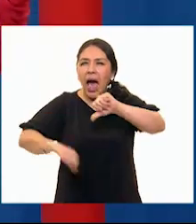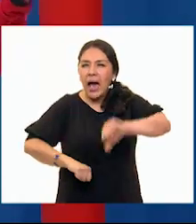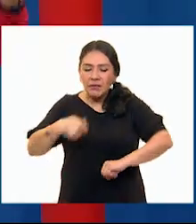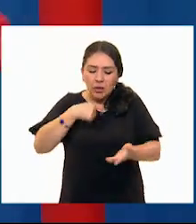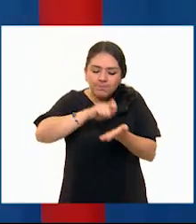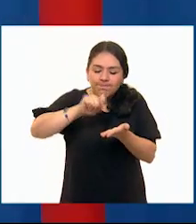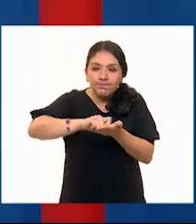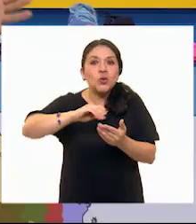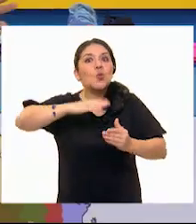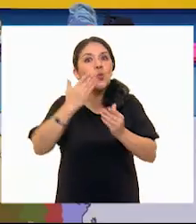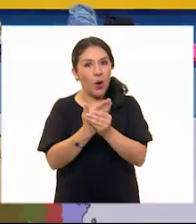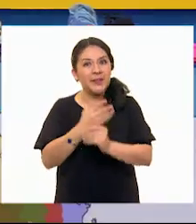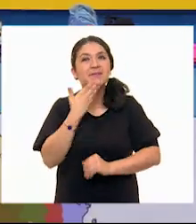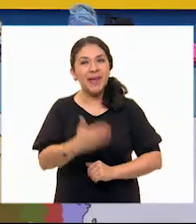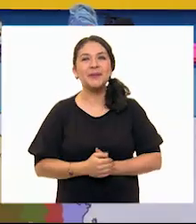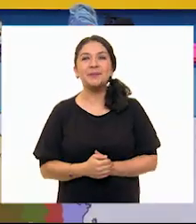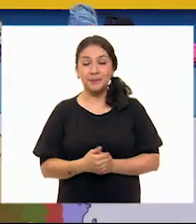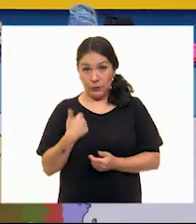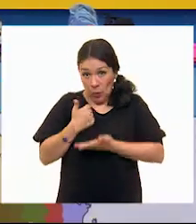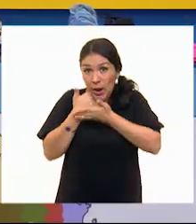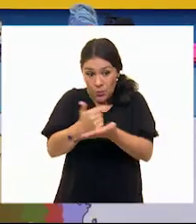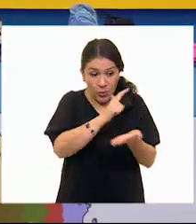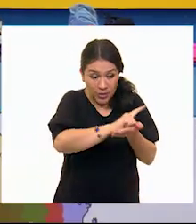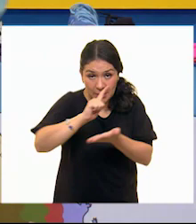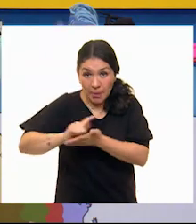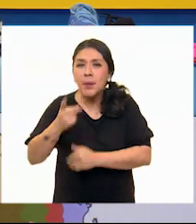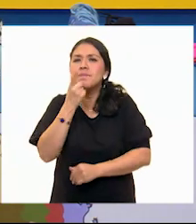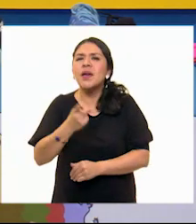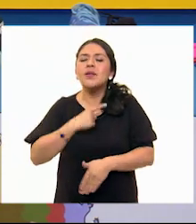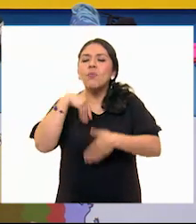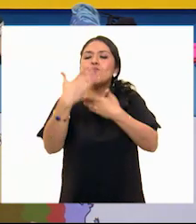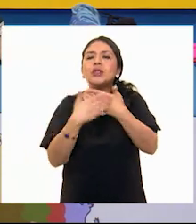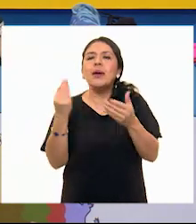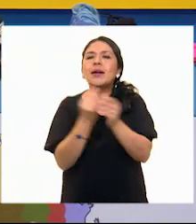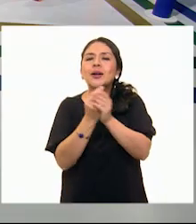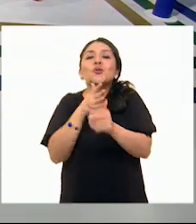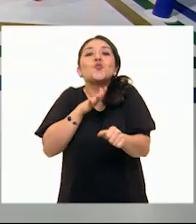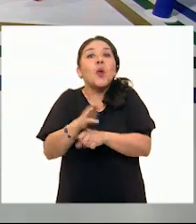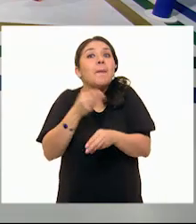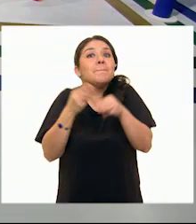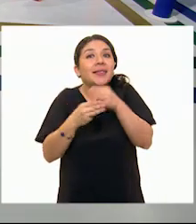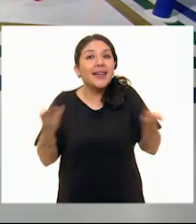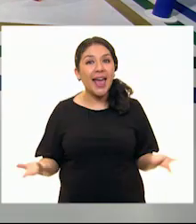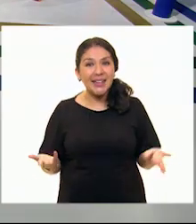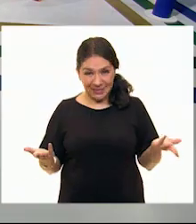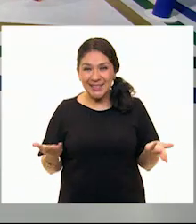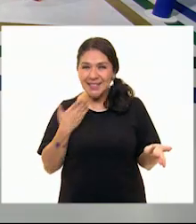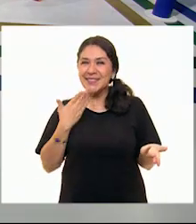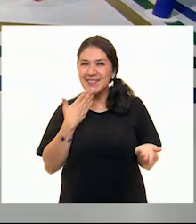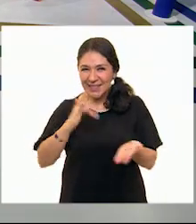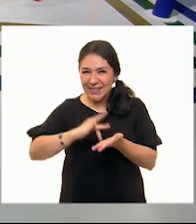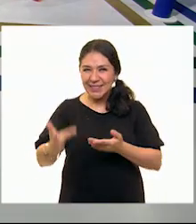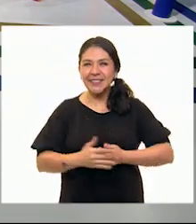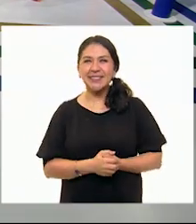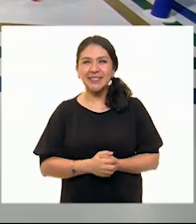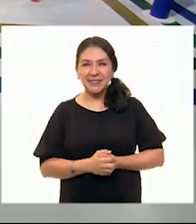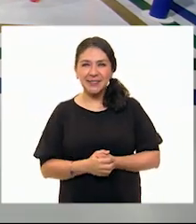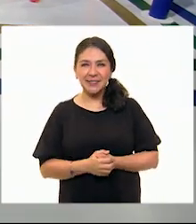¡Qué bien! Y le ayudamos a recoger y nos dice cuáles serían los materiales para la próxima sesión. ¡Claro que sí! ¡Muchísimas gracias!